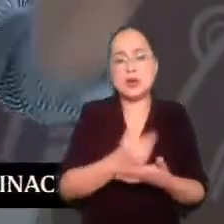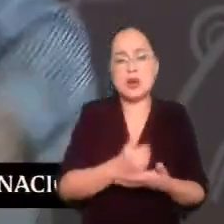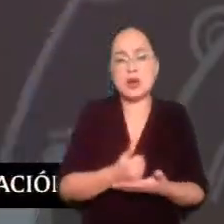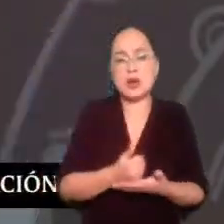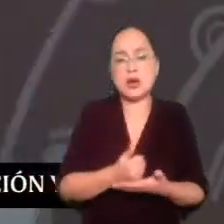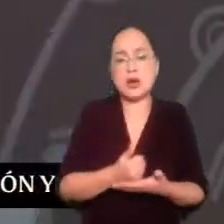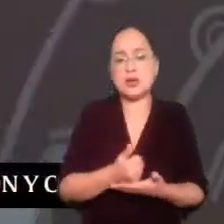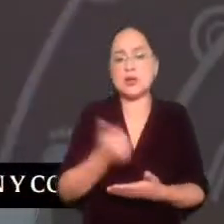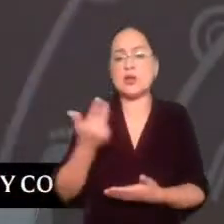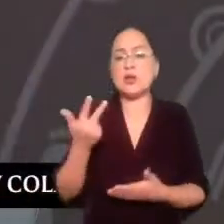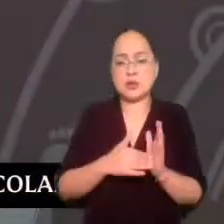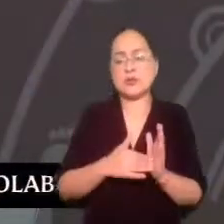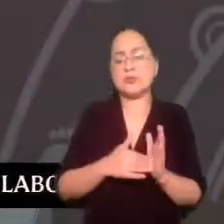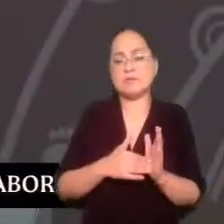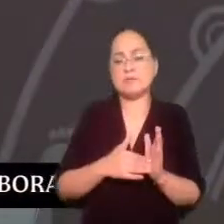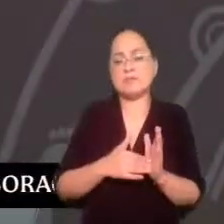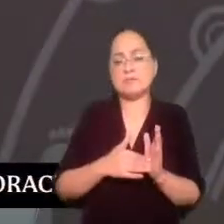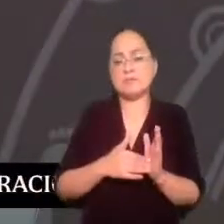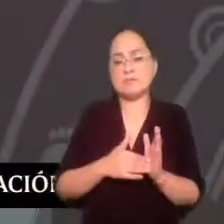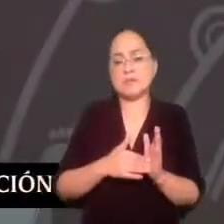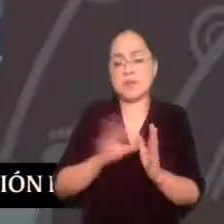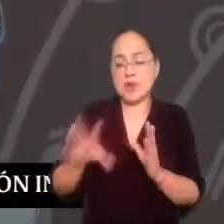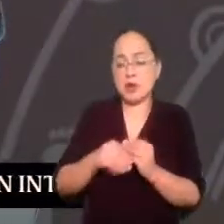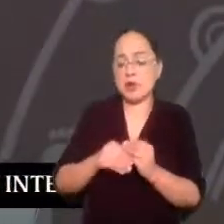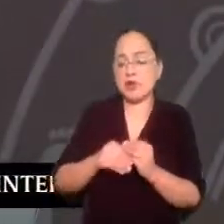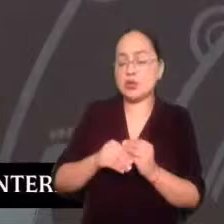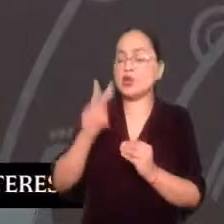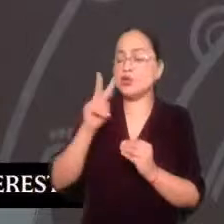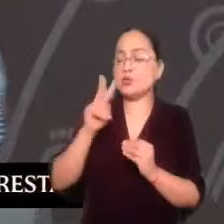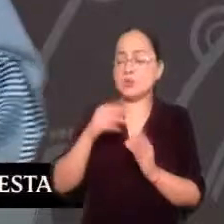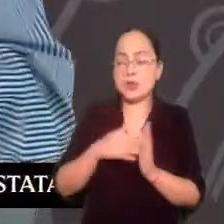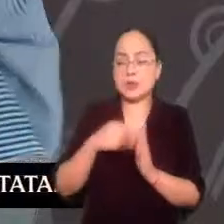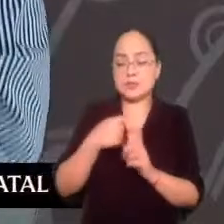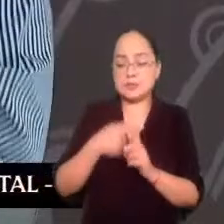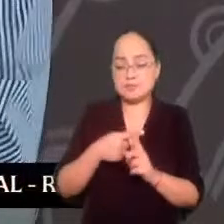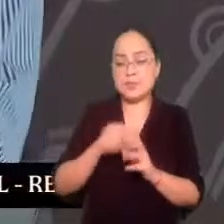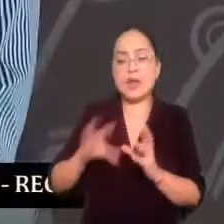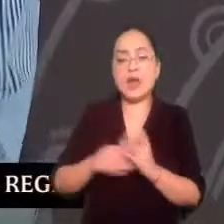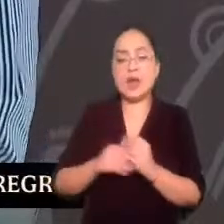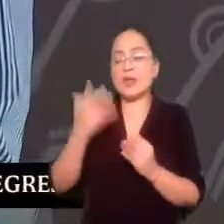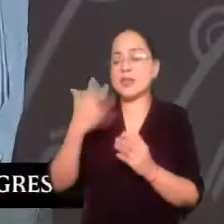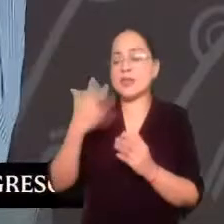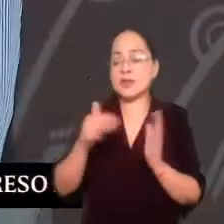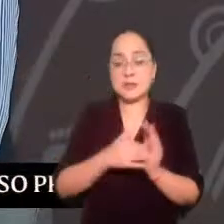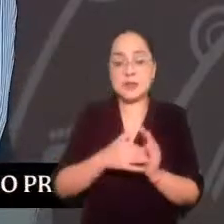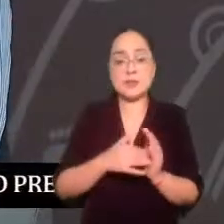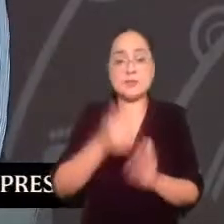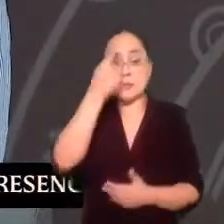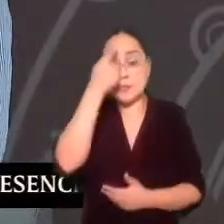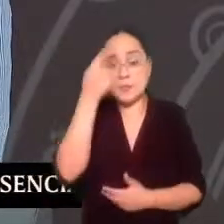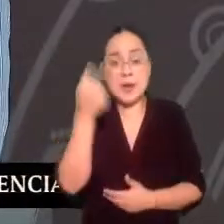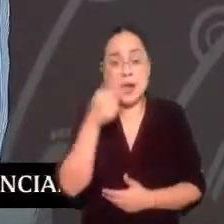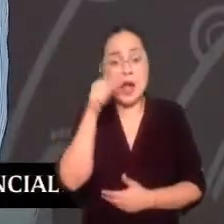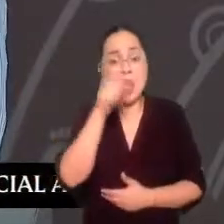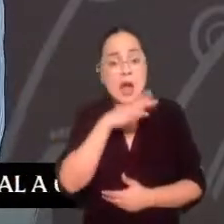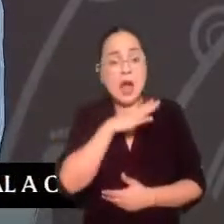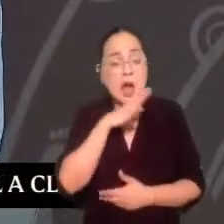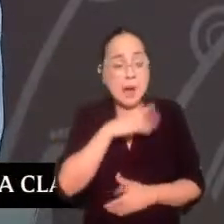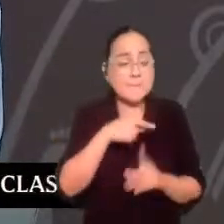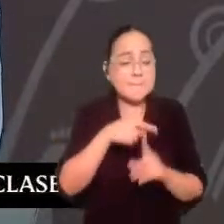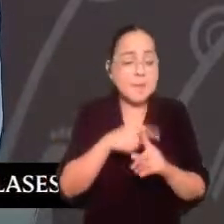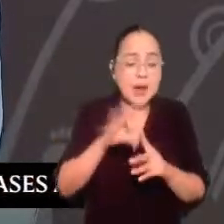el 25%? 2,000. Pues sí, para que por lo menos tuvieran un ingresito más.